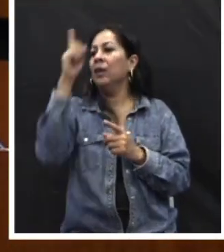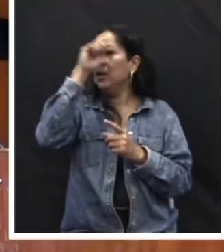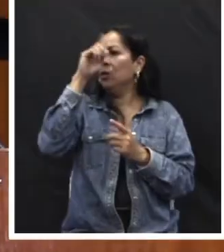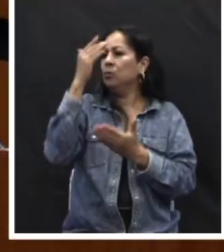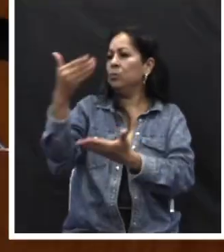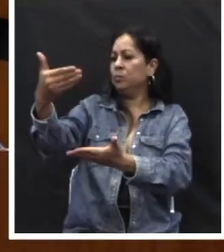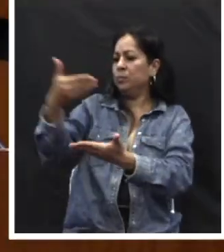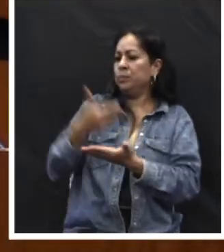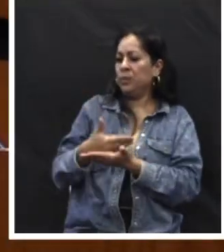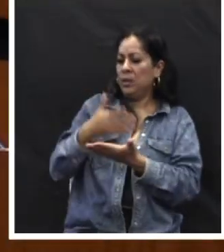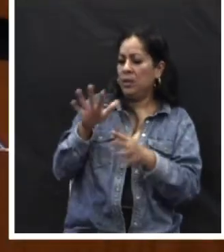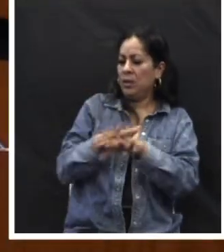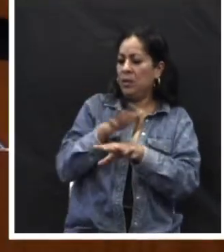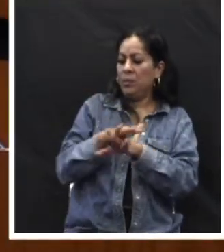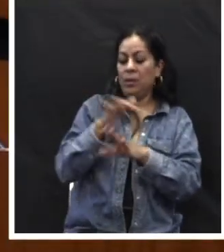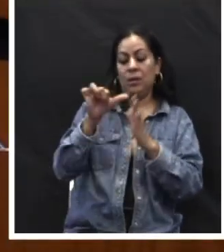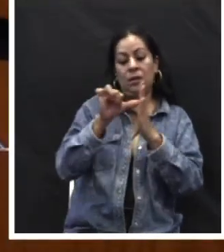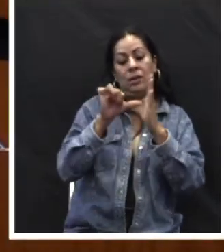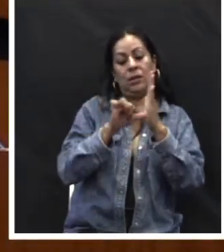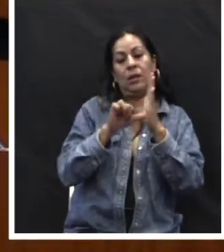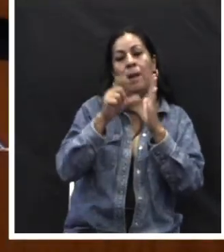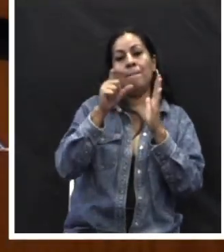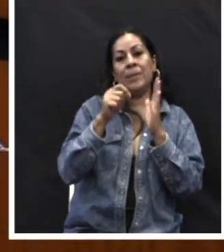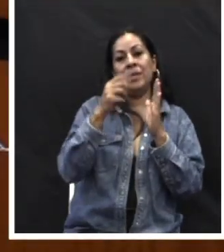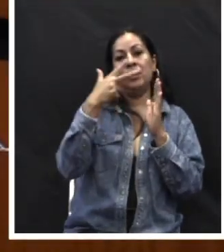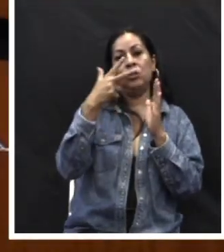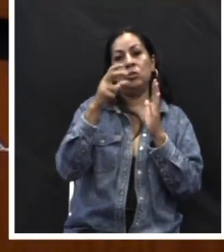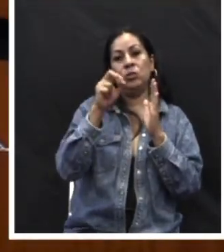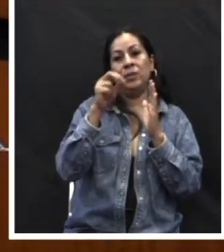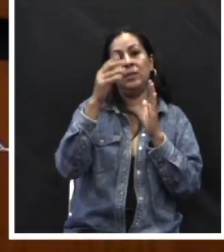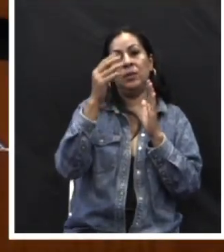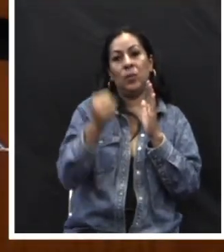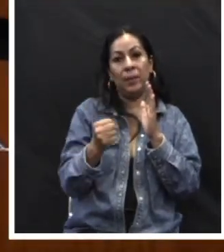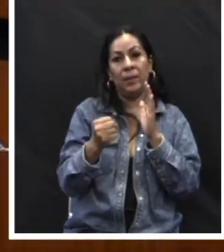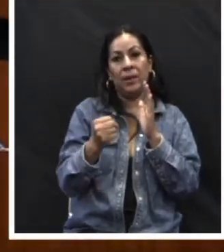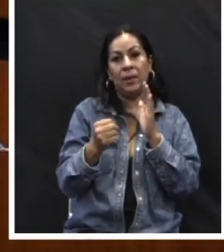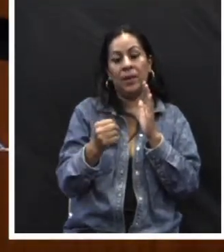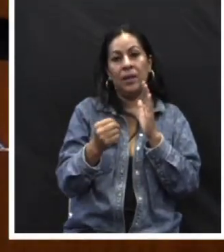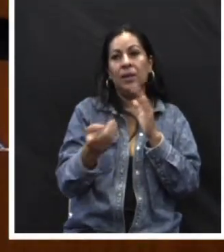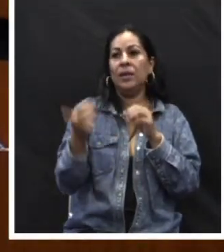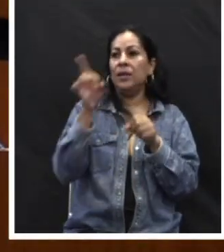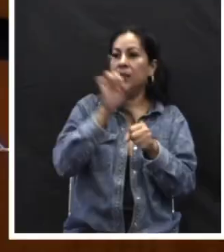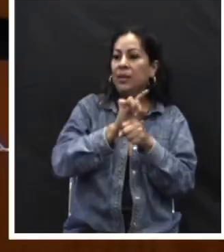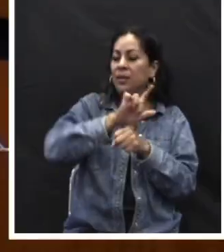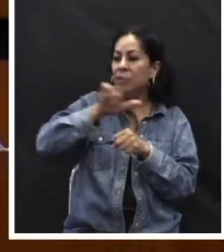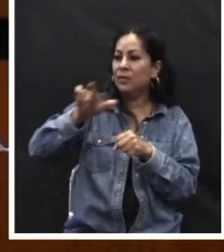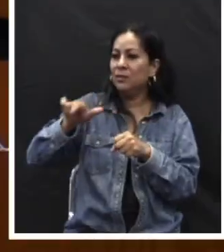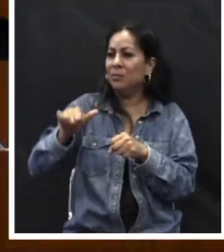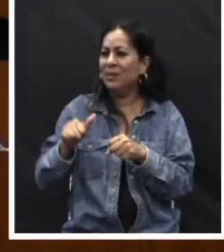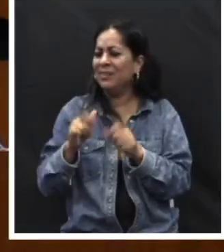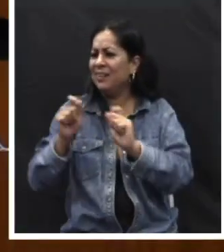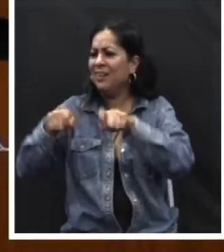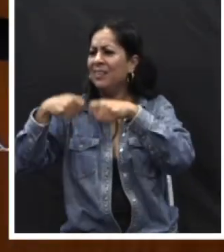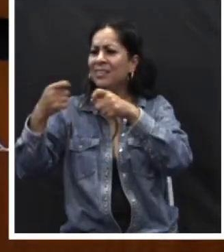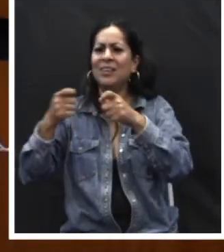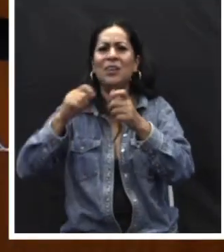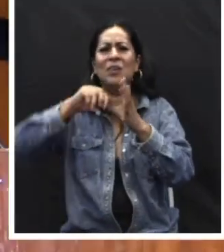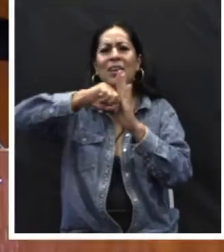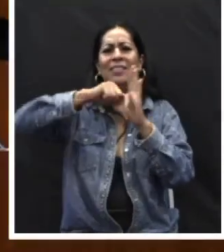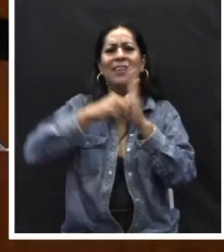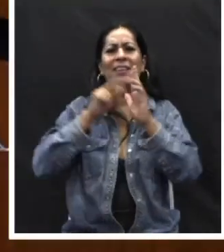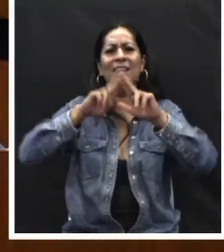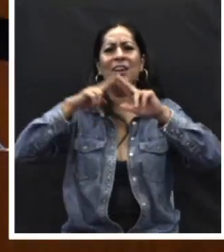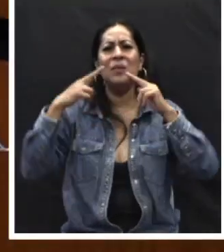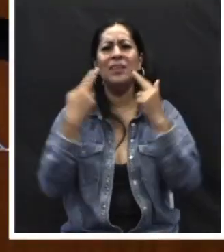la propuesta para reformar los artículos 28 y 29 y al día siguiente la entregó a la unidad